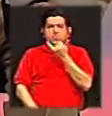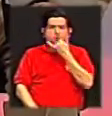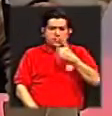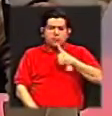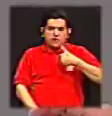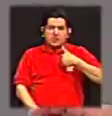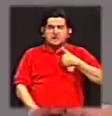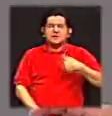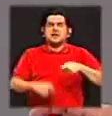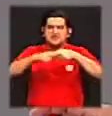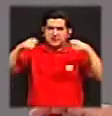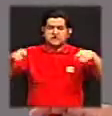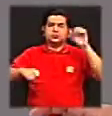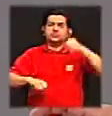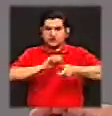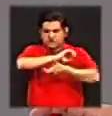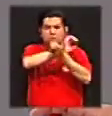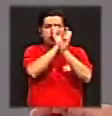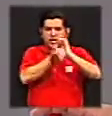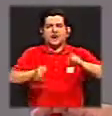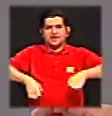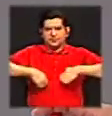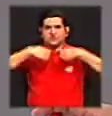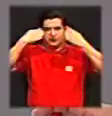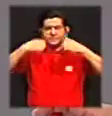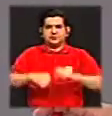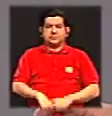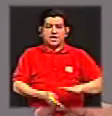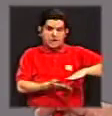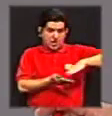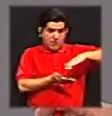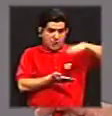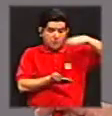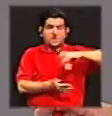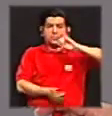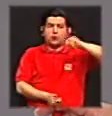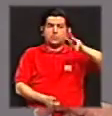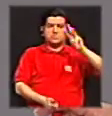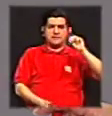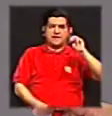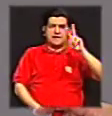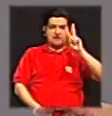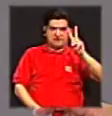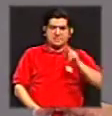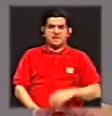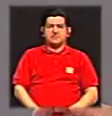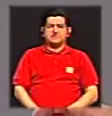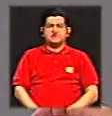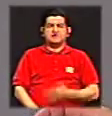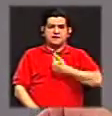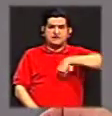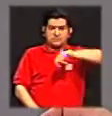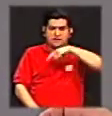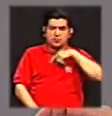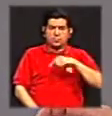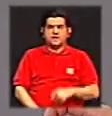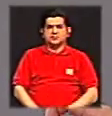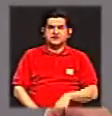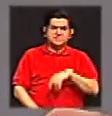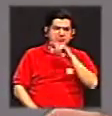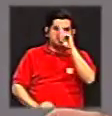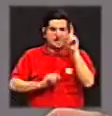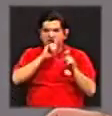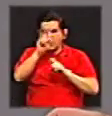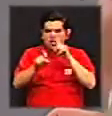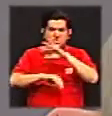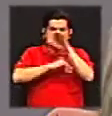esta medición, sí existe un cambio. Un aumento de Villalta respecto a nuestra encuesta. Esto es algo muy importante.